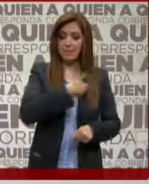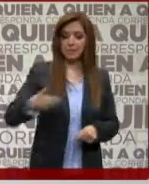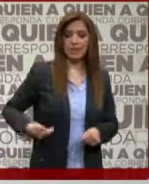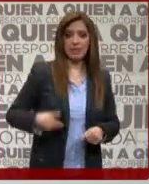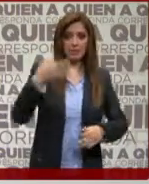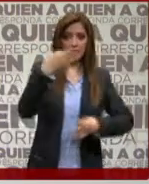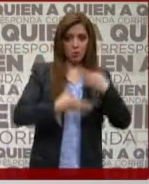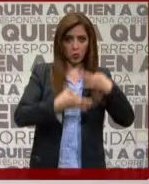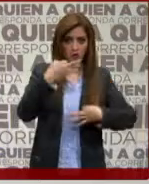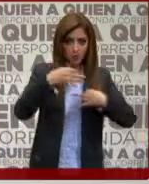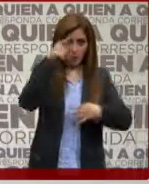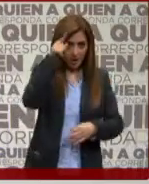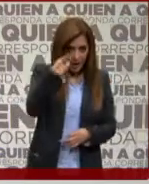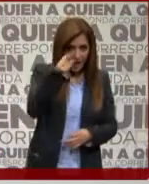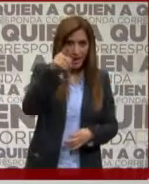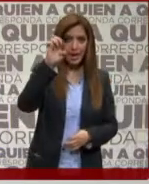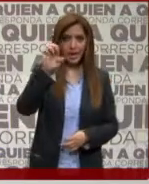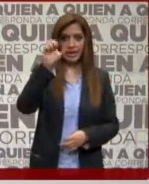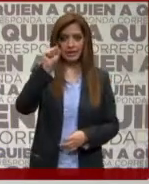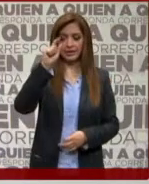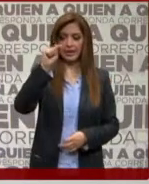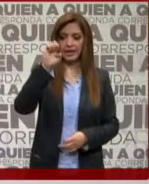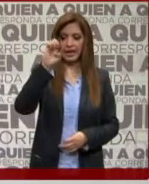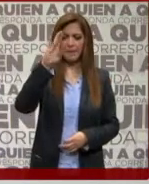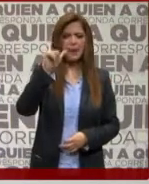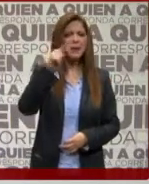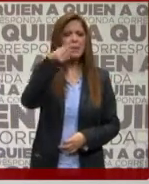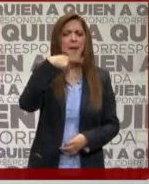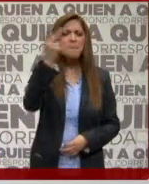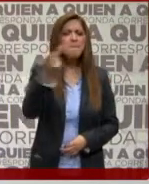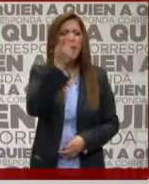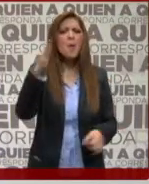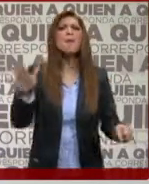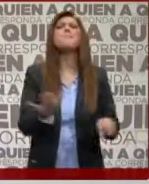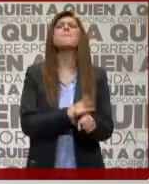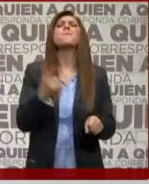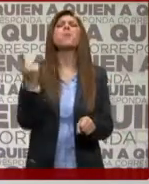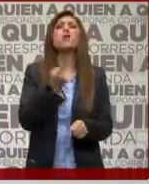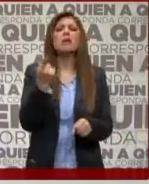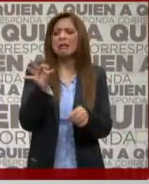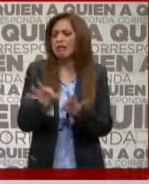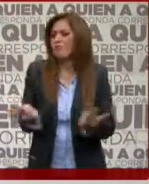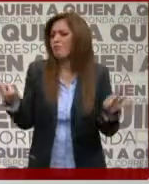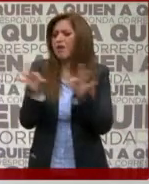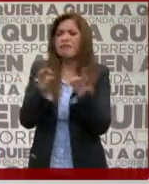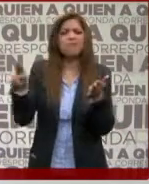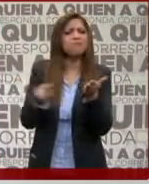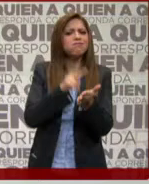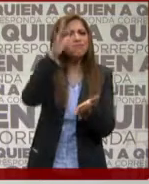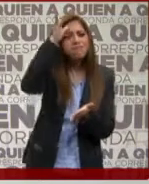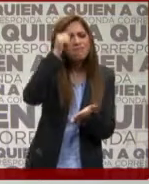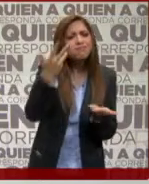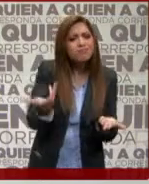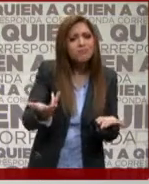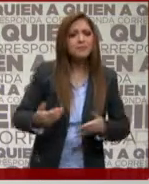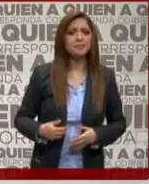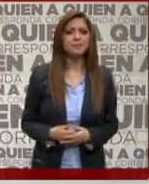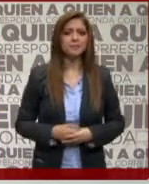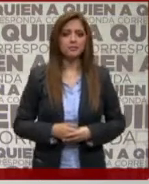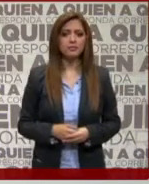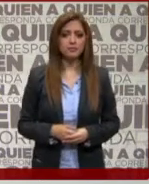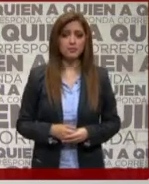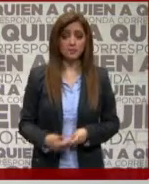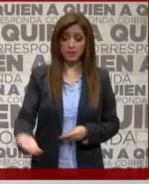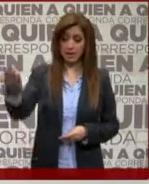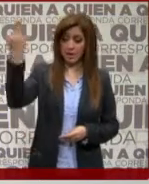esteban hola qué importancia tiene la firma de este convenio bueno lo que fue la campaña vive sin drogas